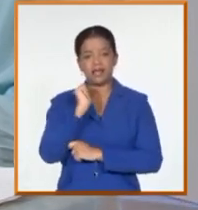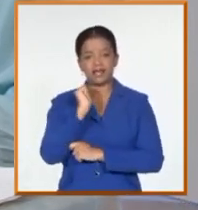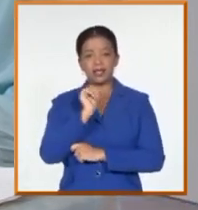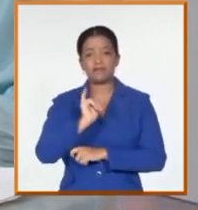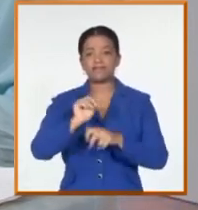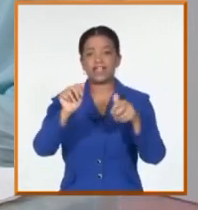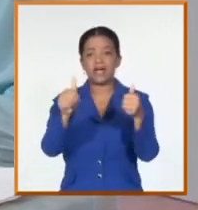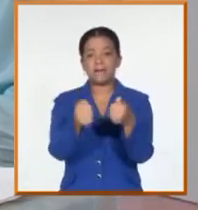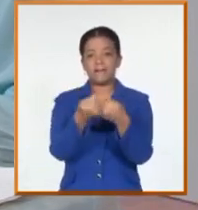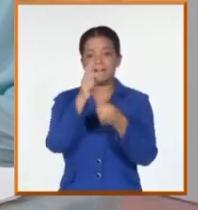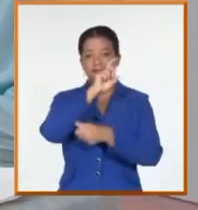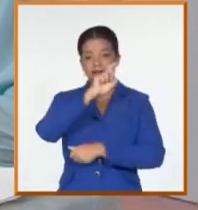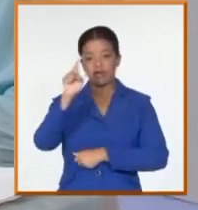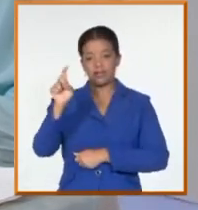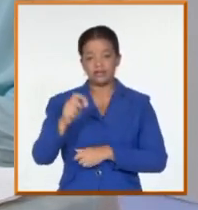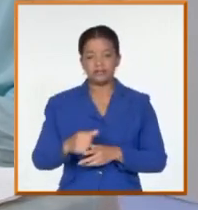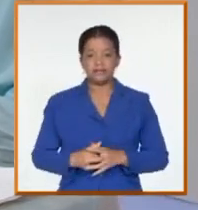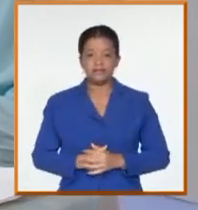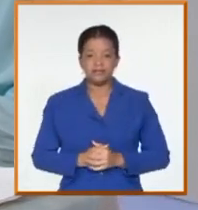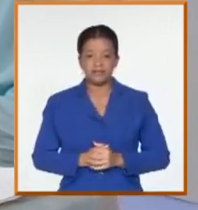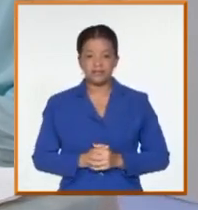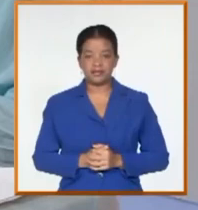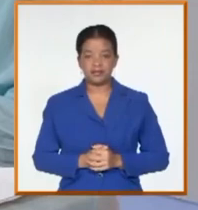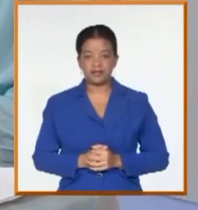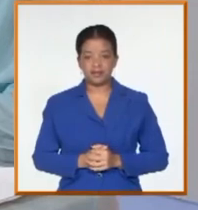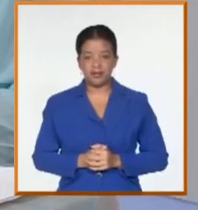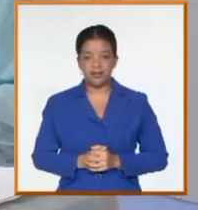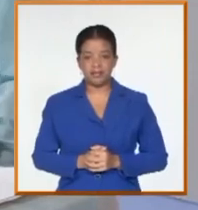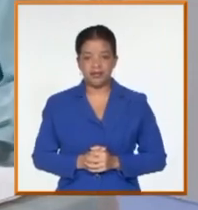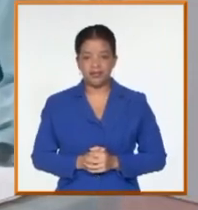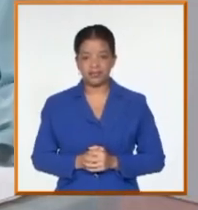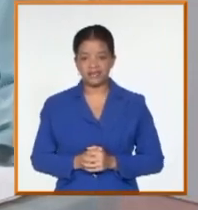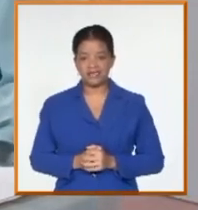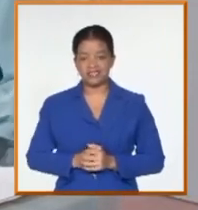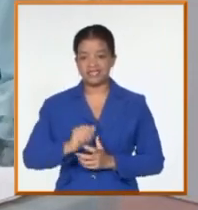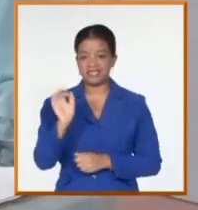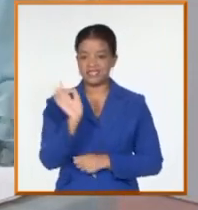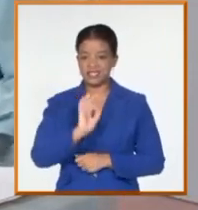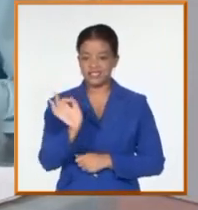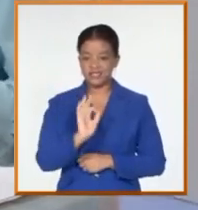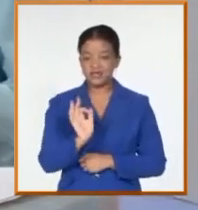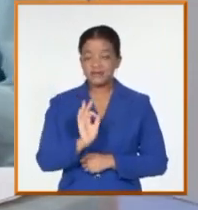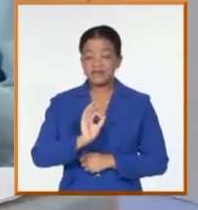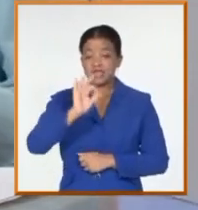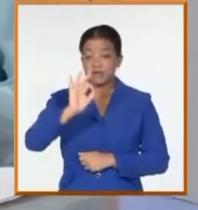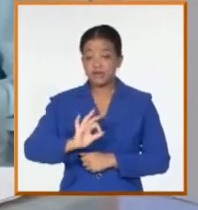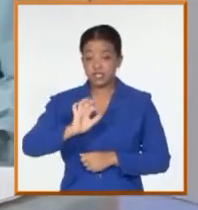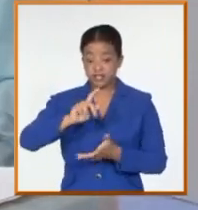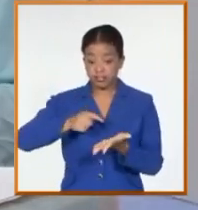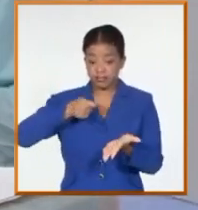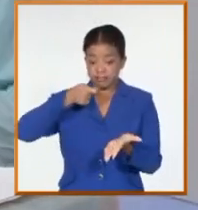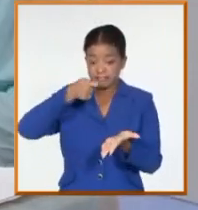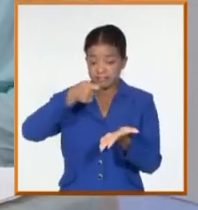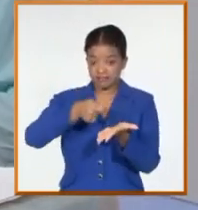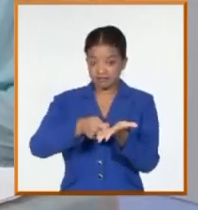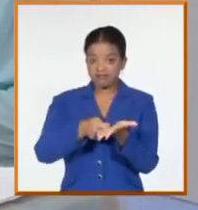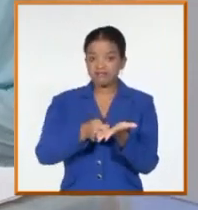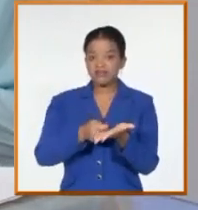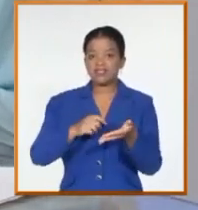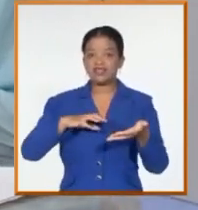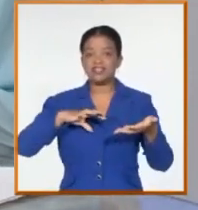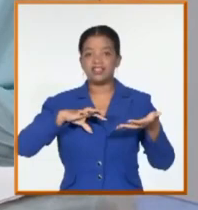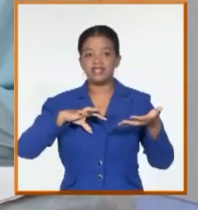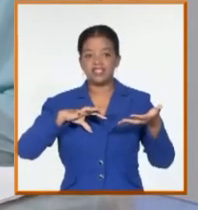de las panaderías todas Ellas tienen código QR lógicamente todavía el por ciento que se cobra por esa vía todavía